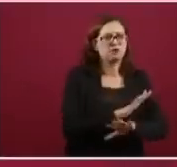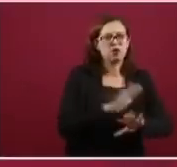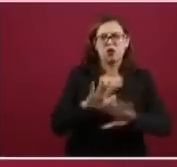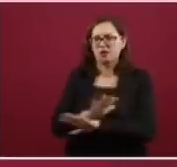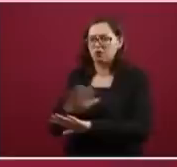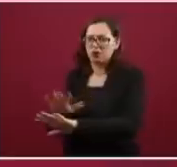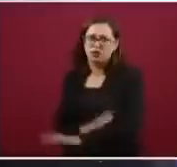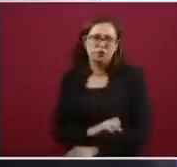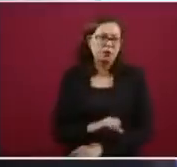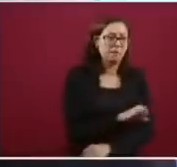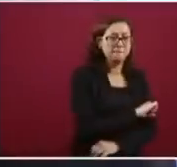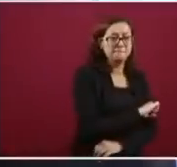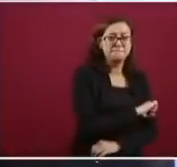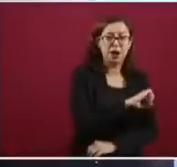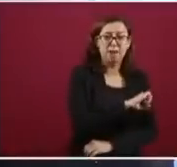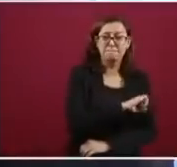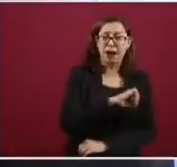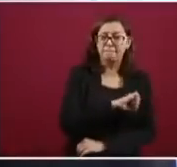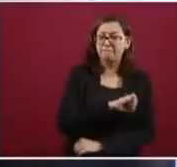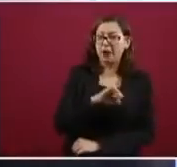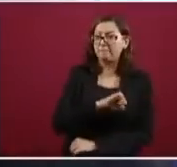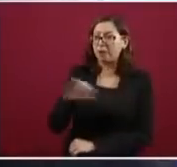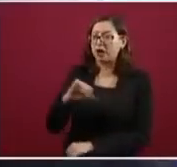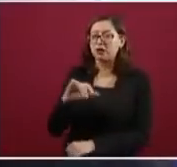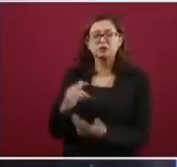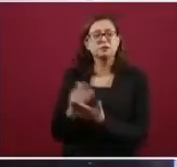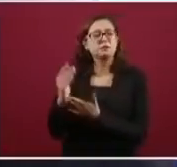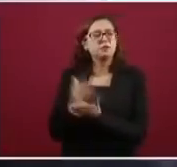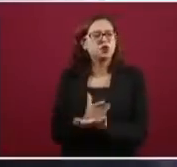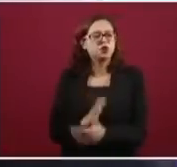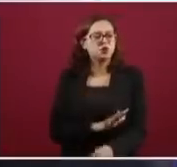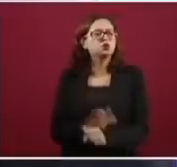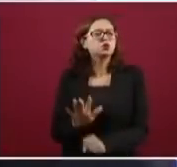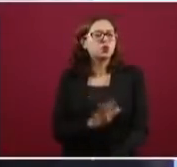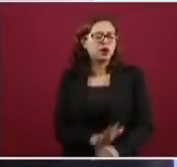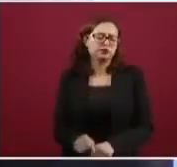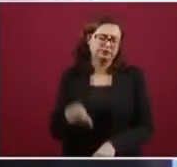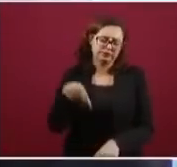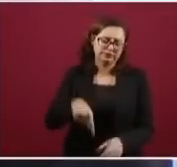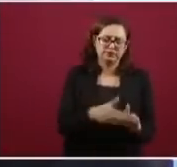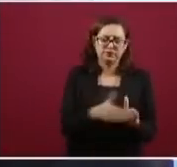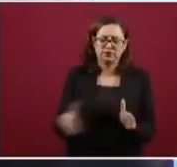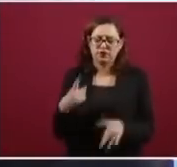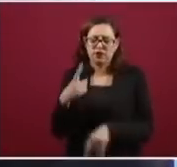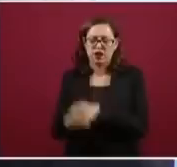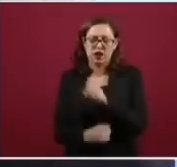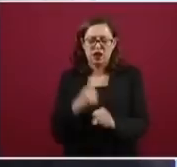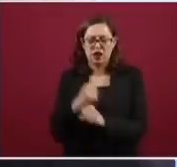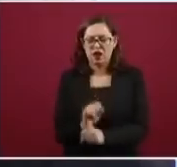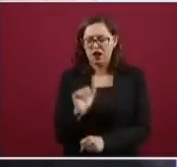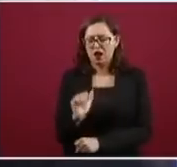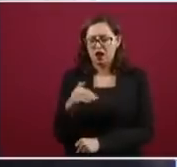los promedios de precio en las gasolinas lo ha tenido este año del presidente